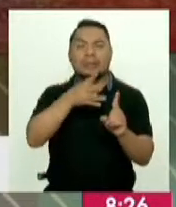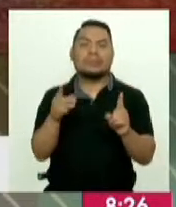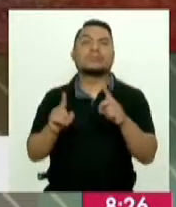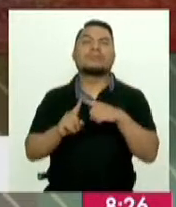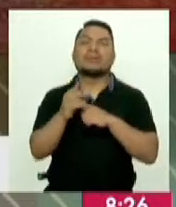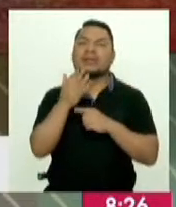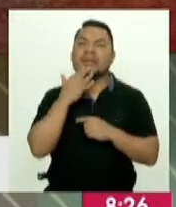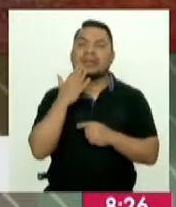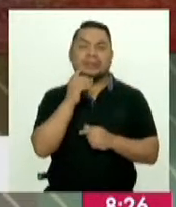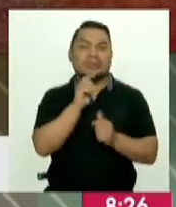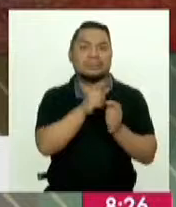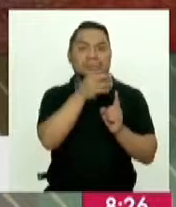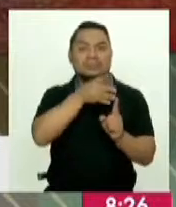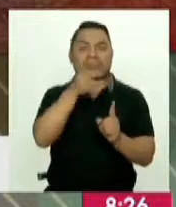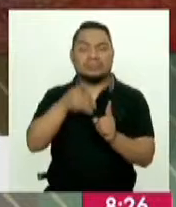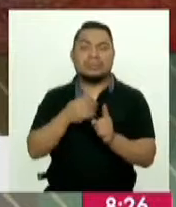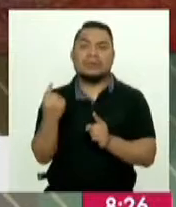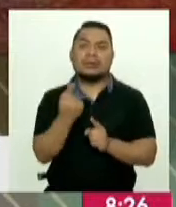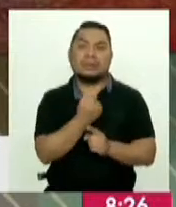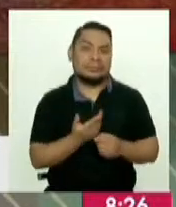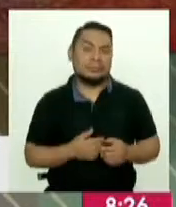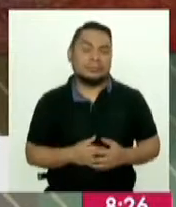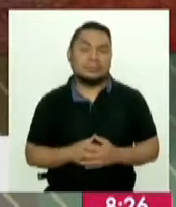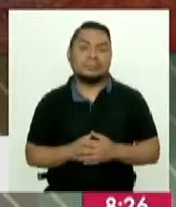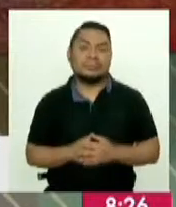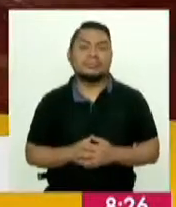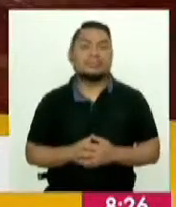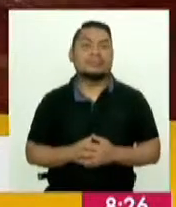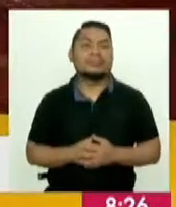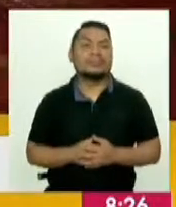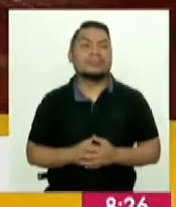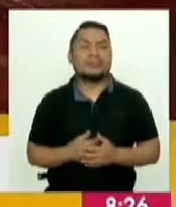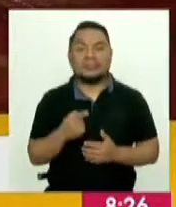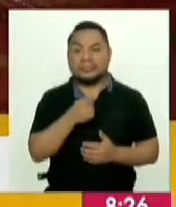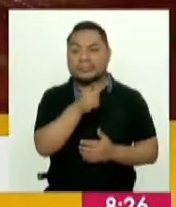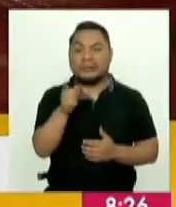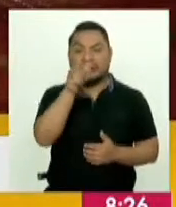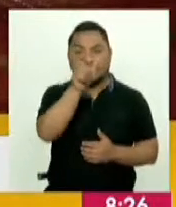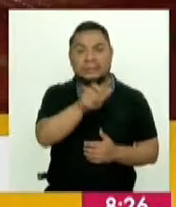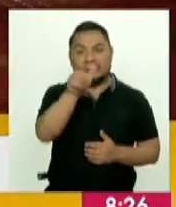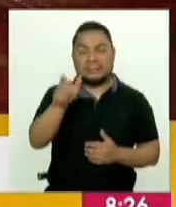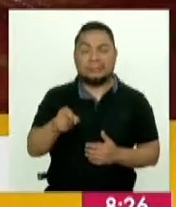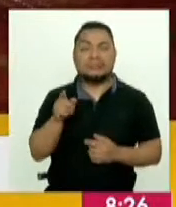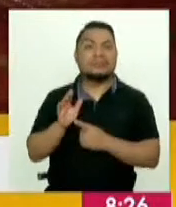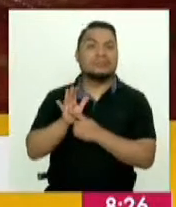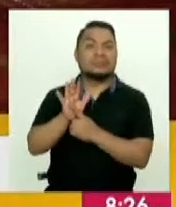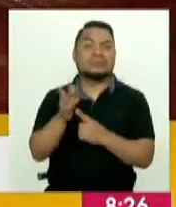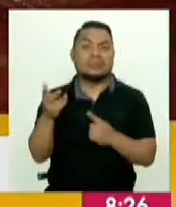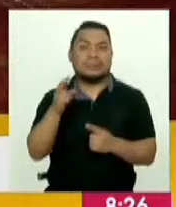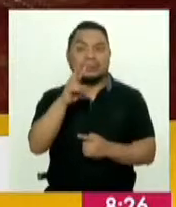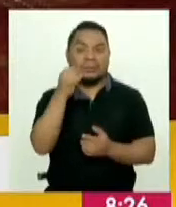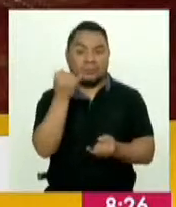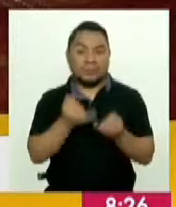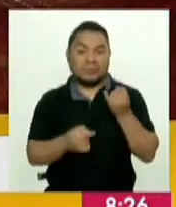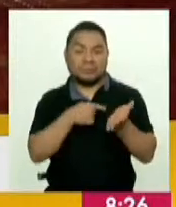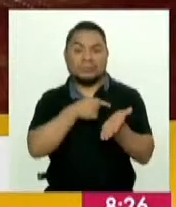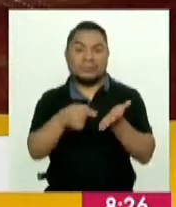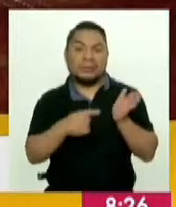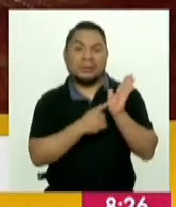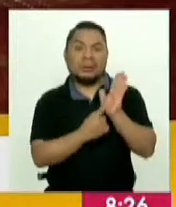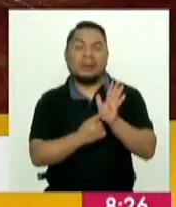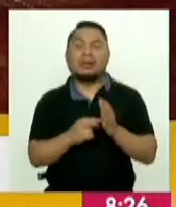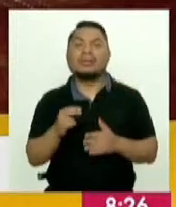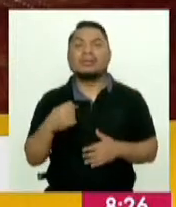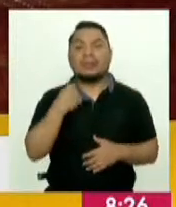qué tipo de escenario se configura en cada circunscripción. Frente a estos rostros que aparecen en estas dos últimas semanas,